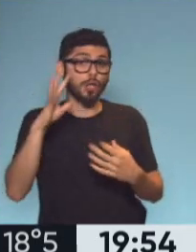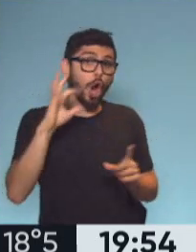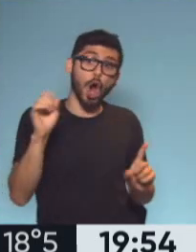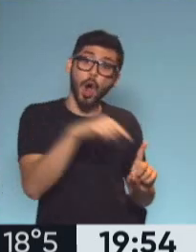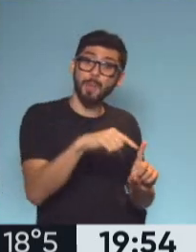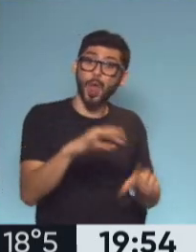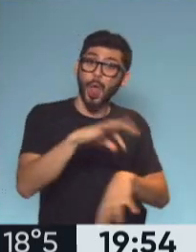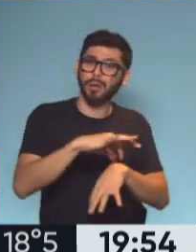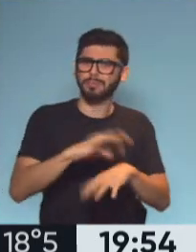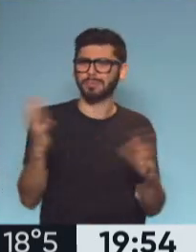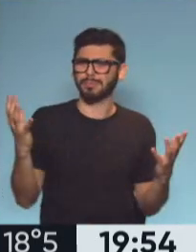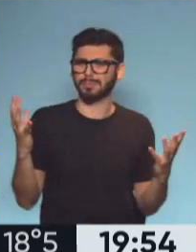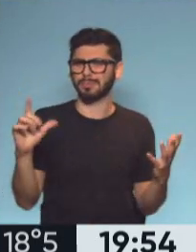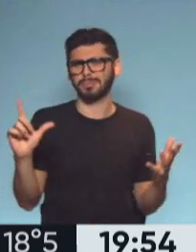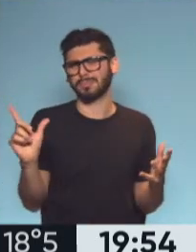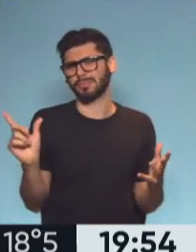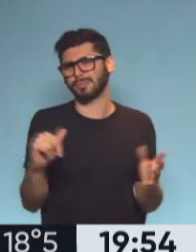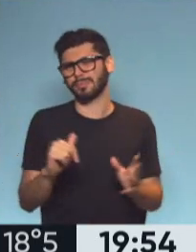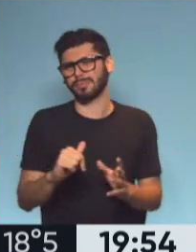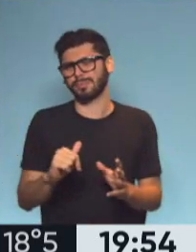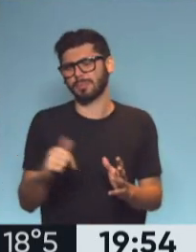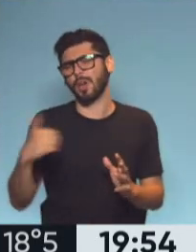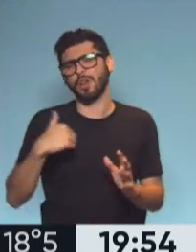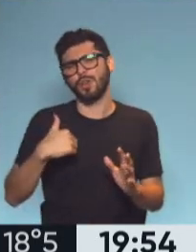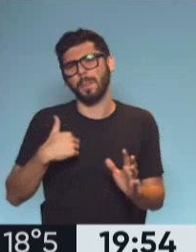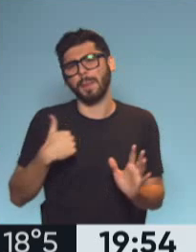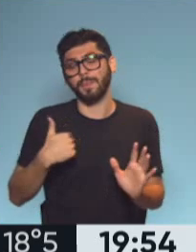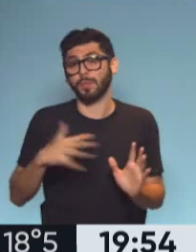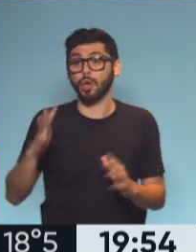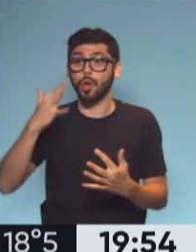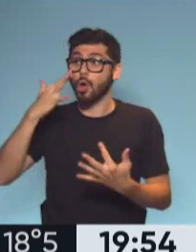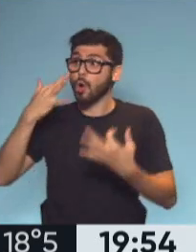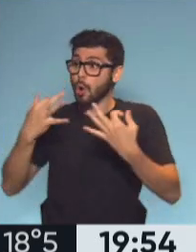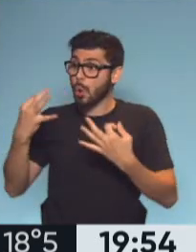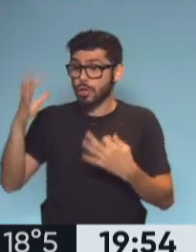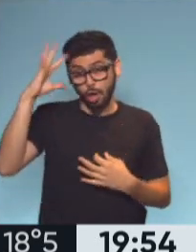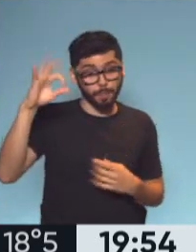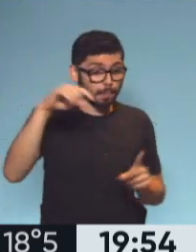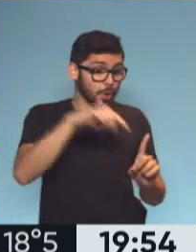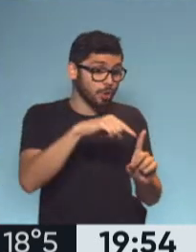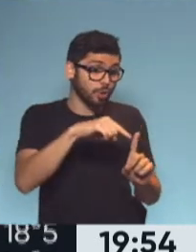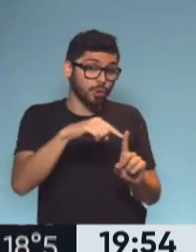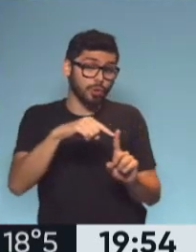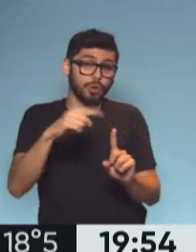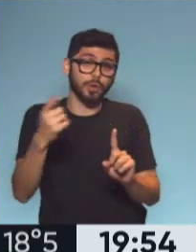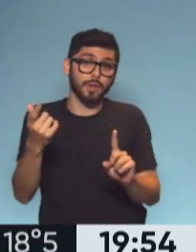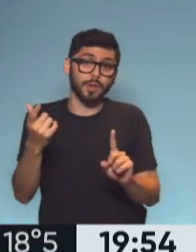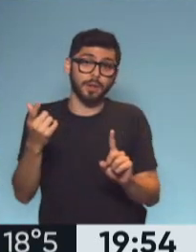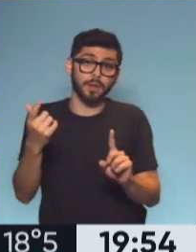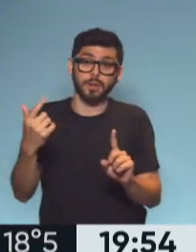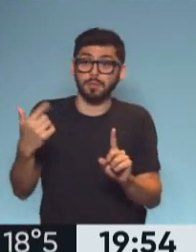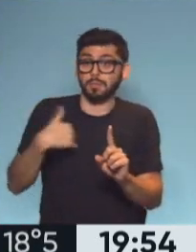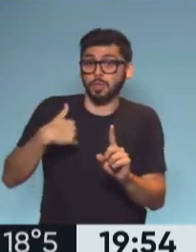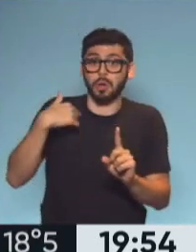medicina. Yo le diría de otra forma, lo podría decir de otra forma. Dice, si el juez opina de justicia, yo puedo opinar tranquilamente de justicia